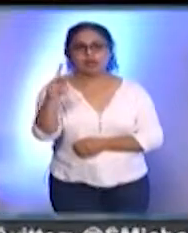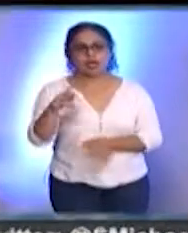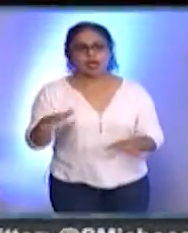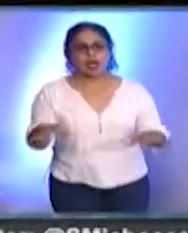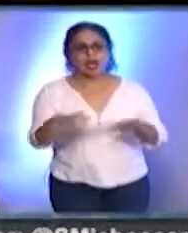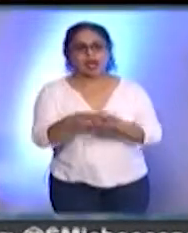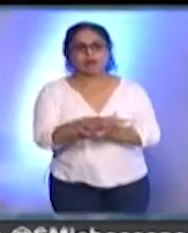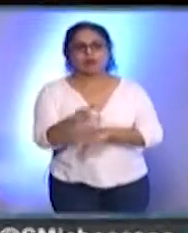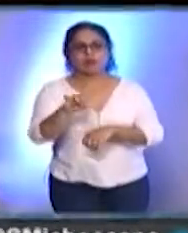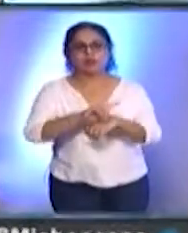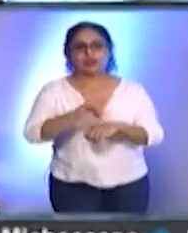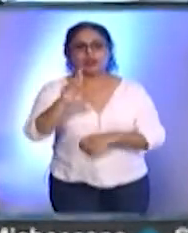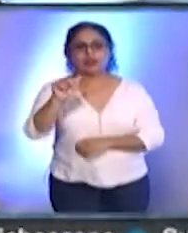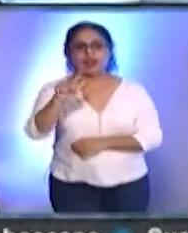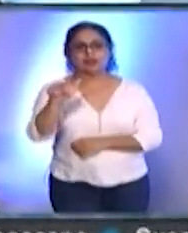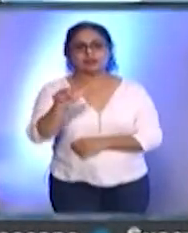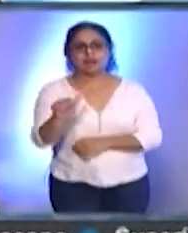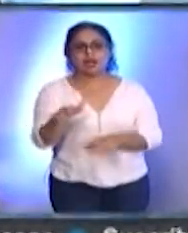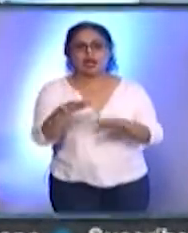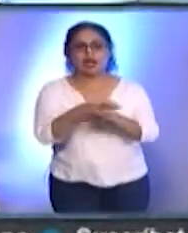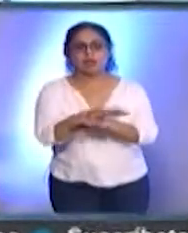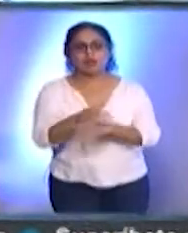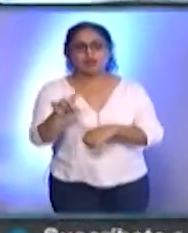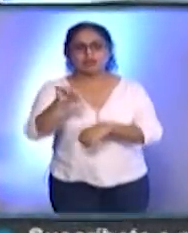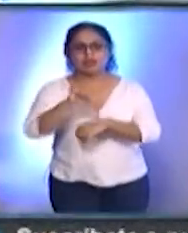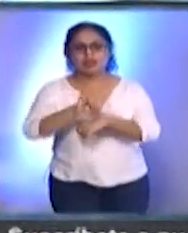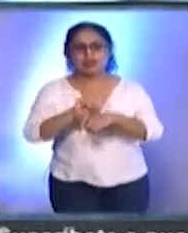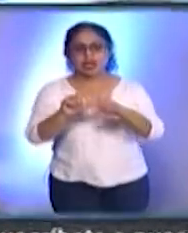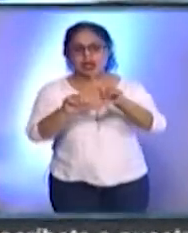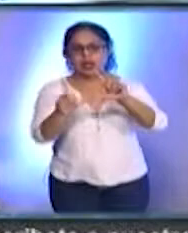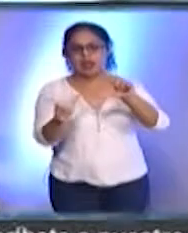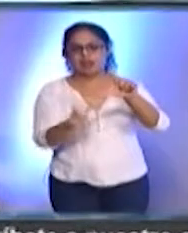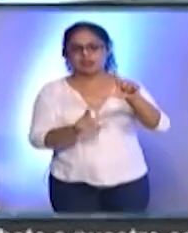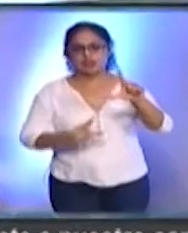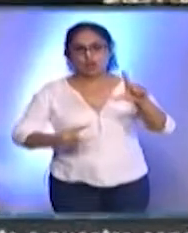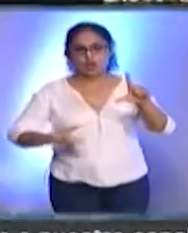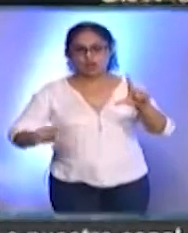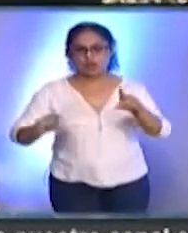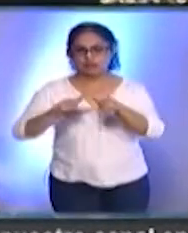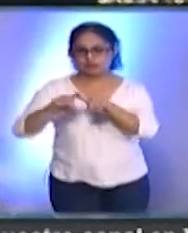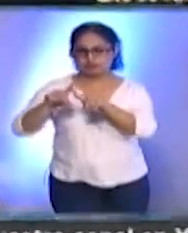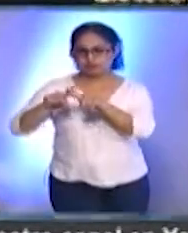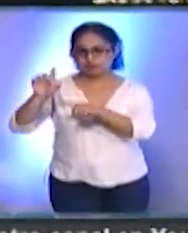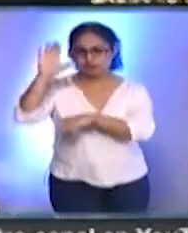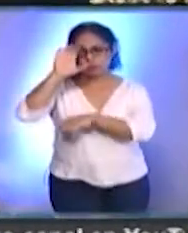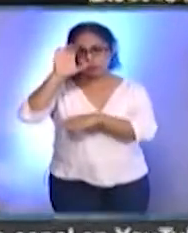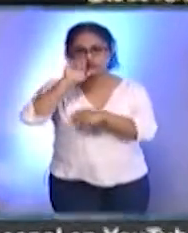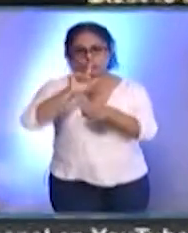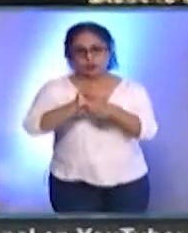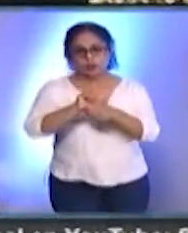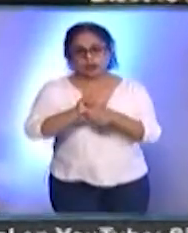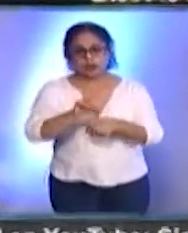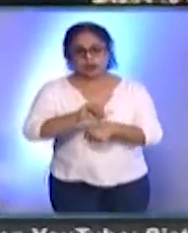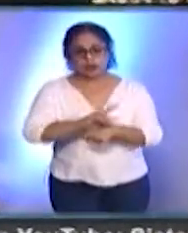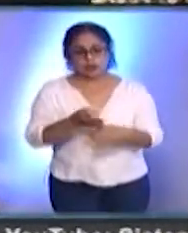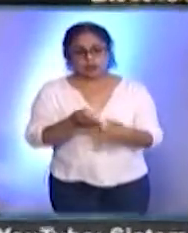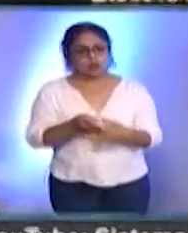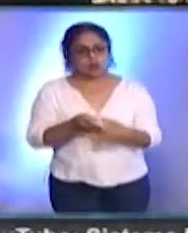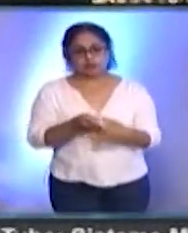de la Raza por el Día de la Nación Pluricultural. Es así que hoy, el Día de la Raza,